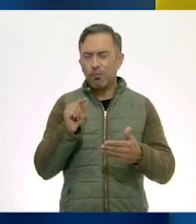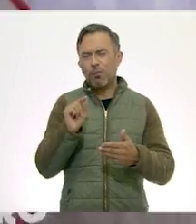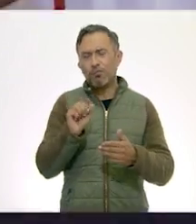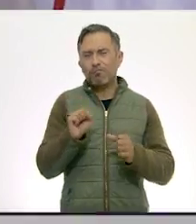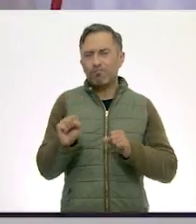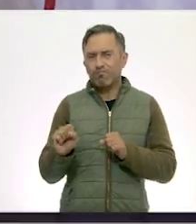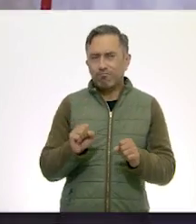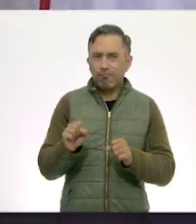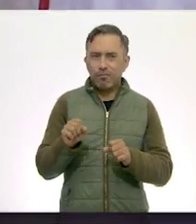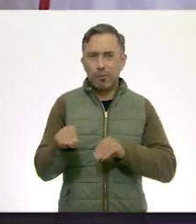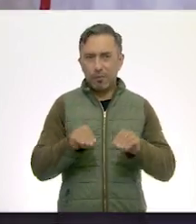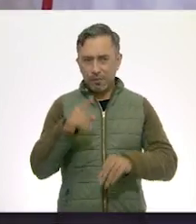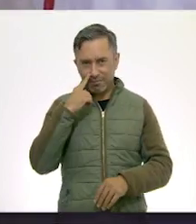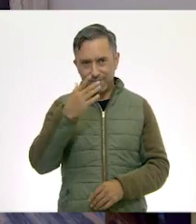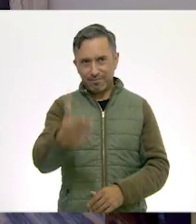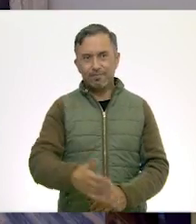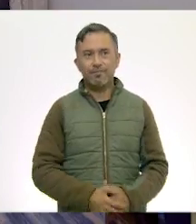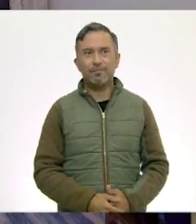poco.